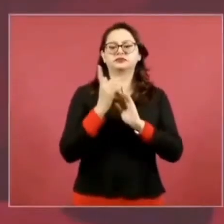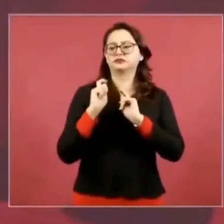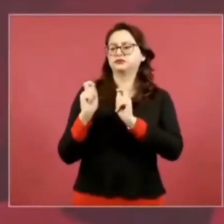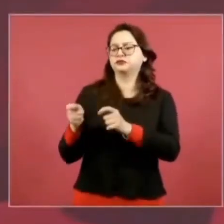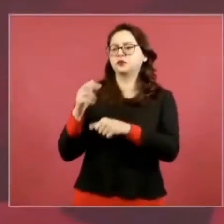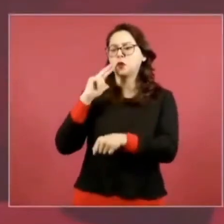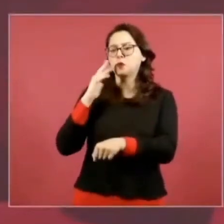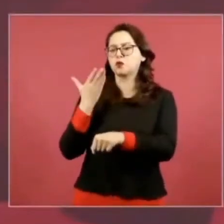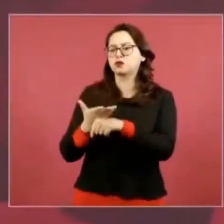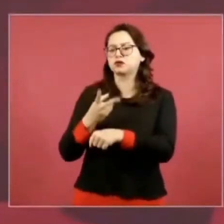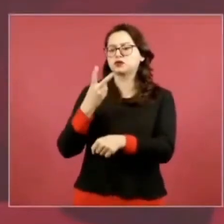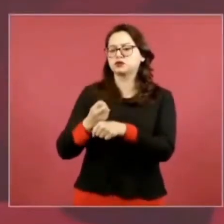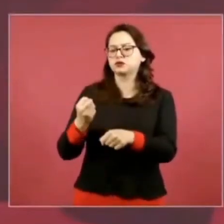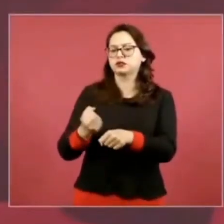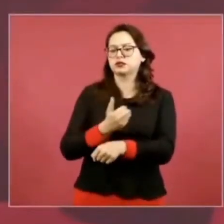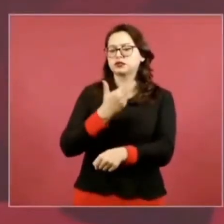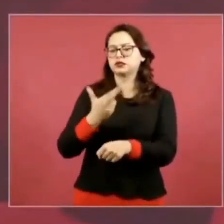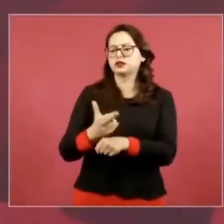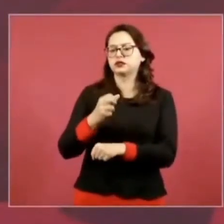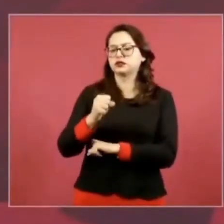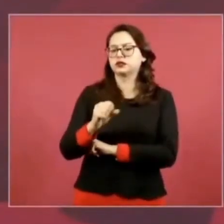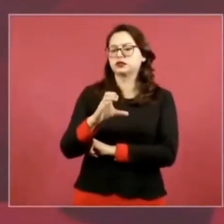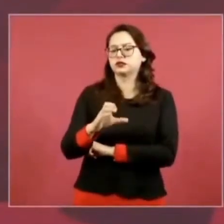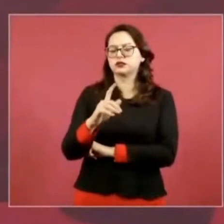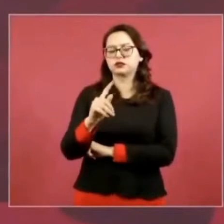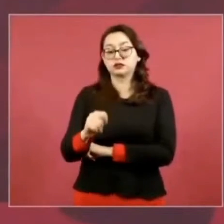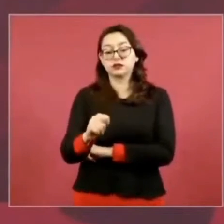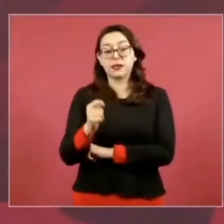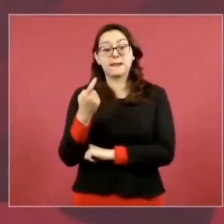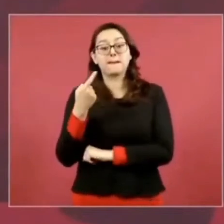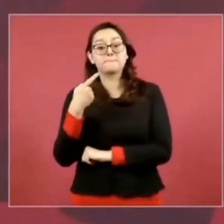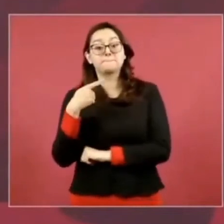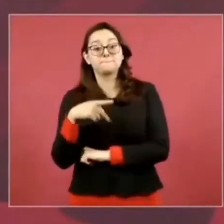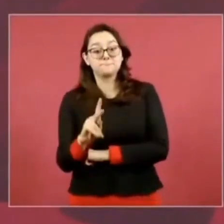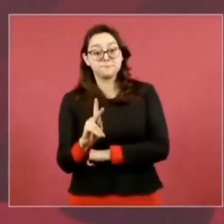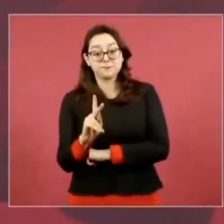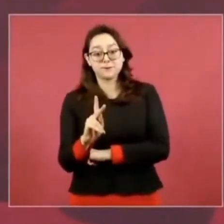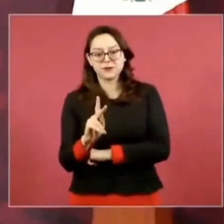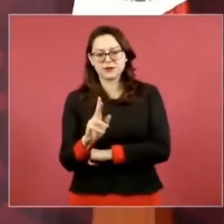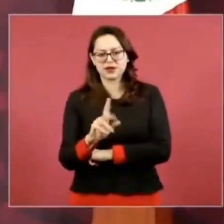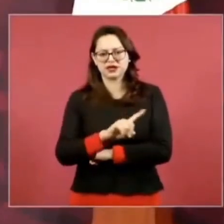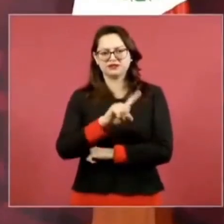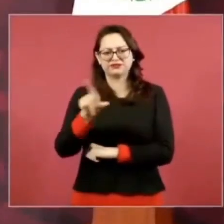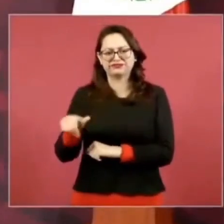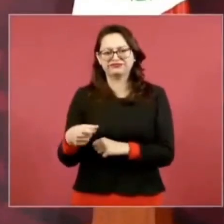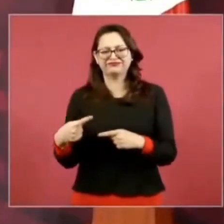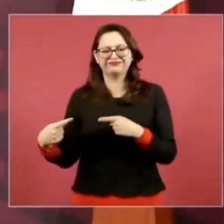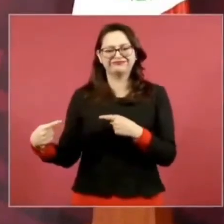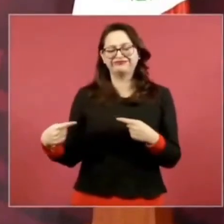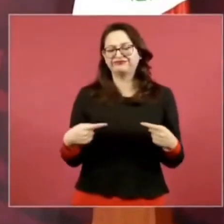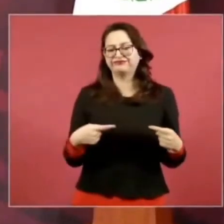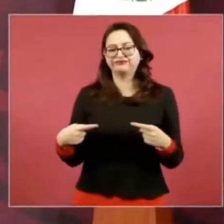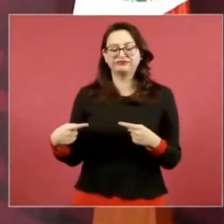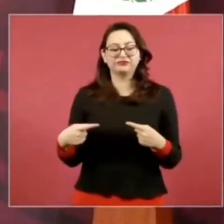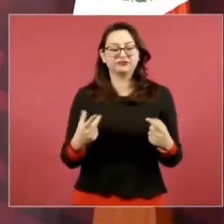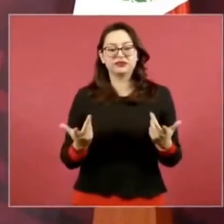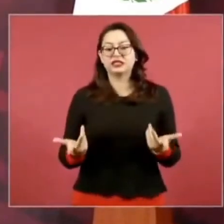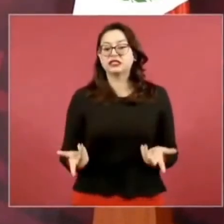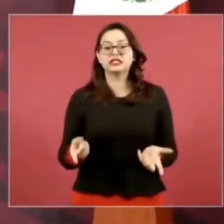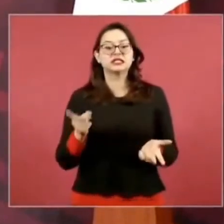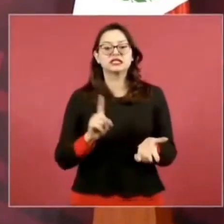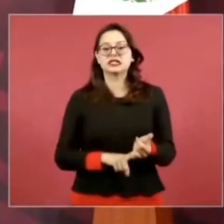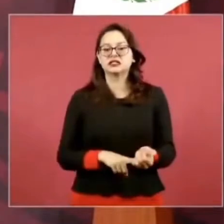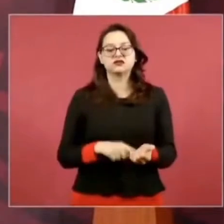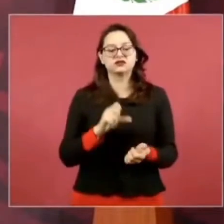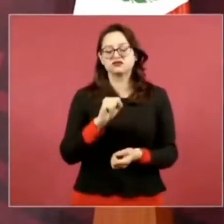subsecretario de Comunicaciones, pero hubo diferencias en la Secretaría de